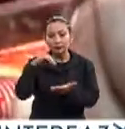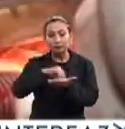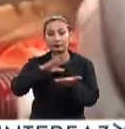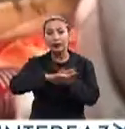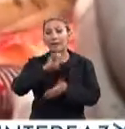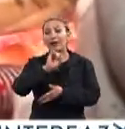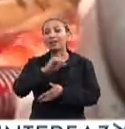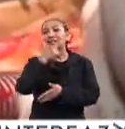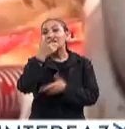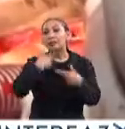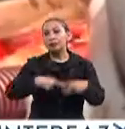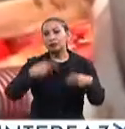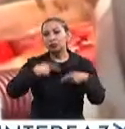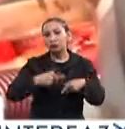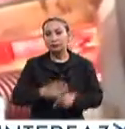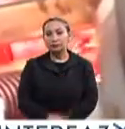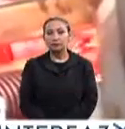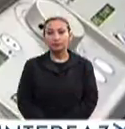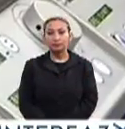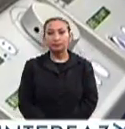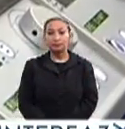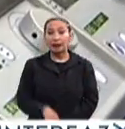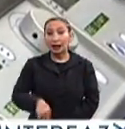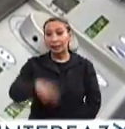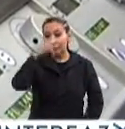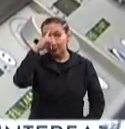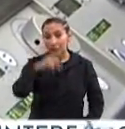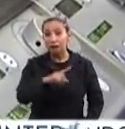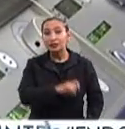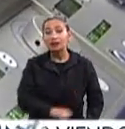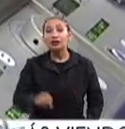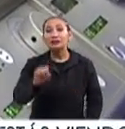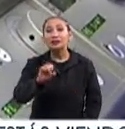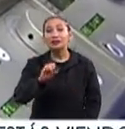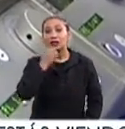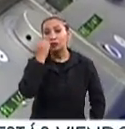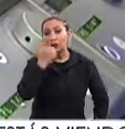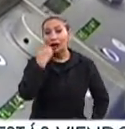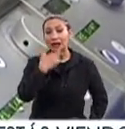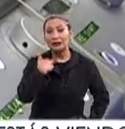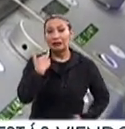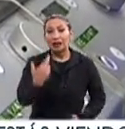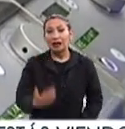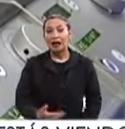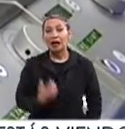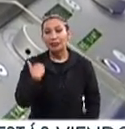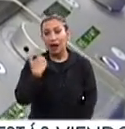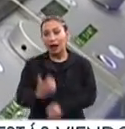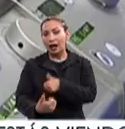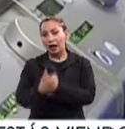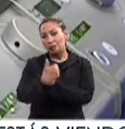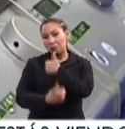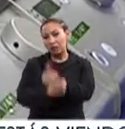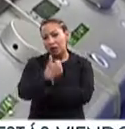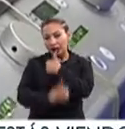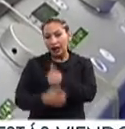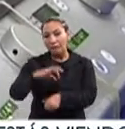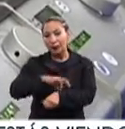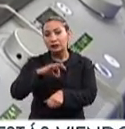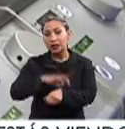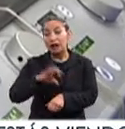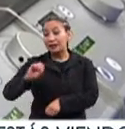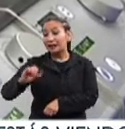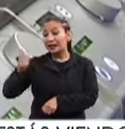inscripción de 27 personas. En México, 160 escuelas ofrecen la carrera de medicina. De ellas,